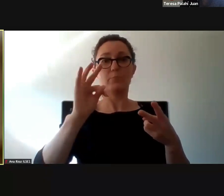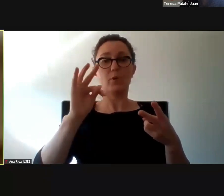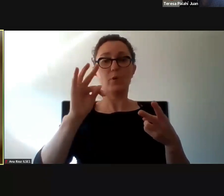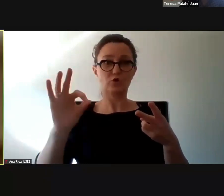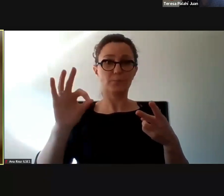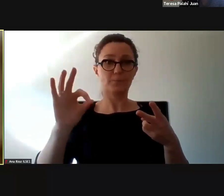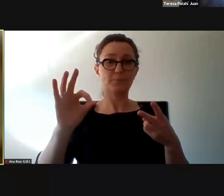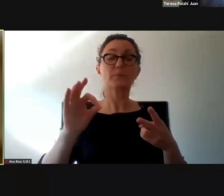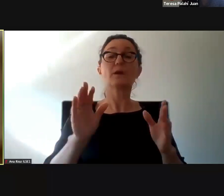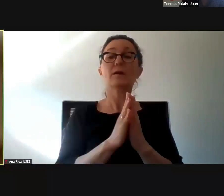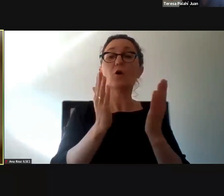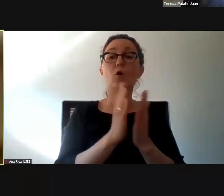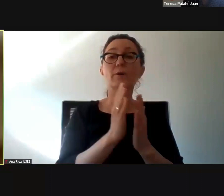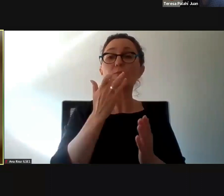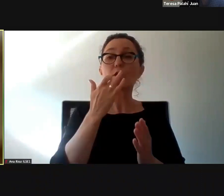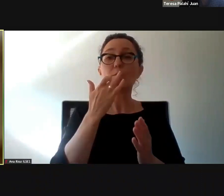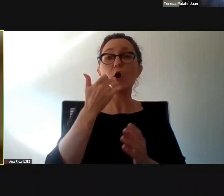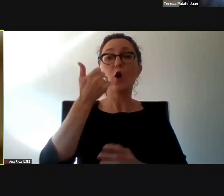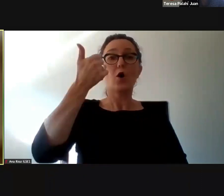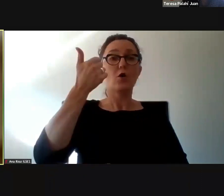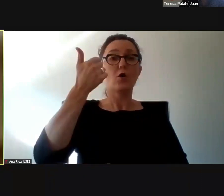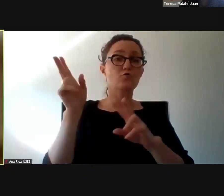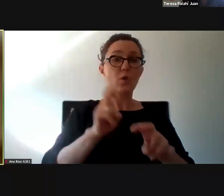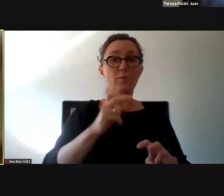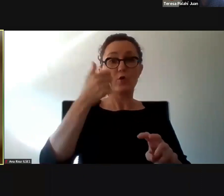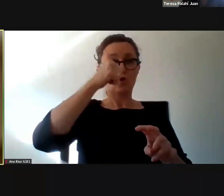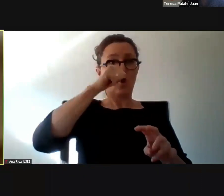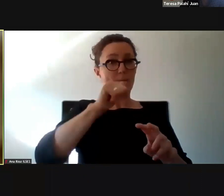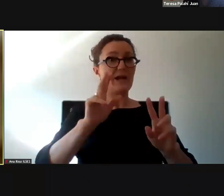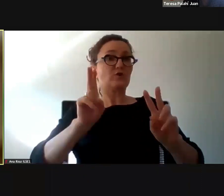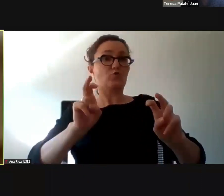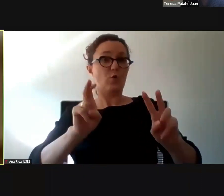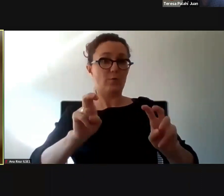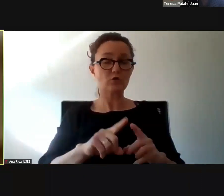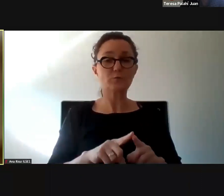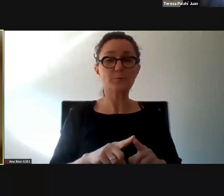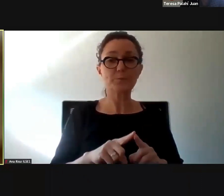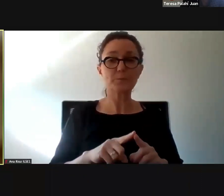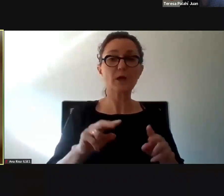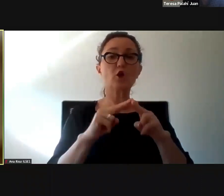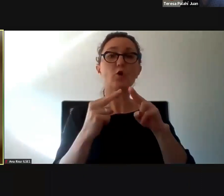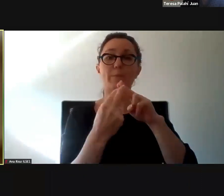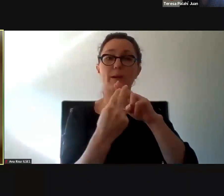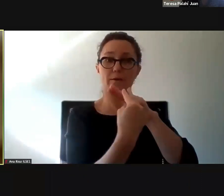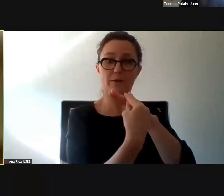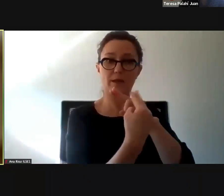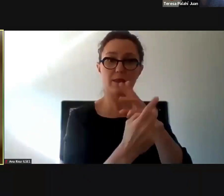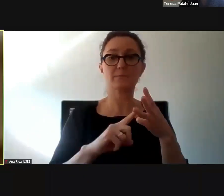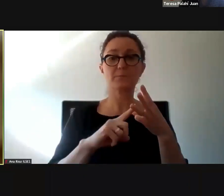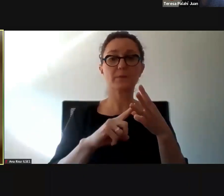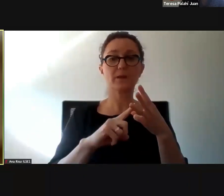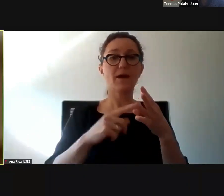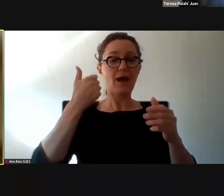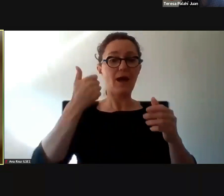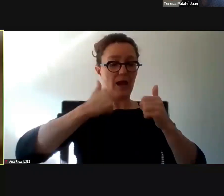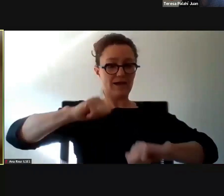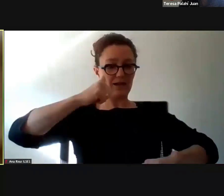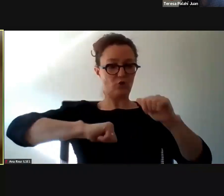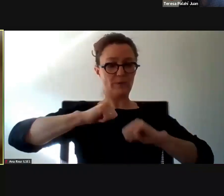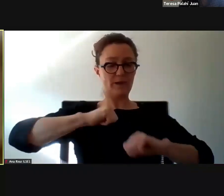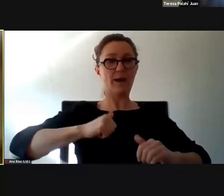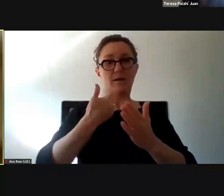hombres nuevos, El rompecabezas, Anatomía del maltratador, y el reciente